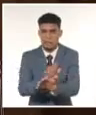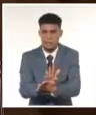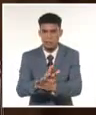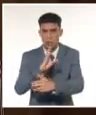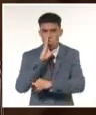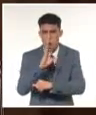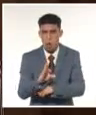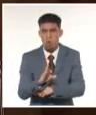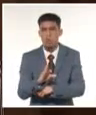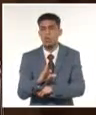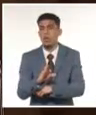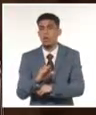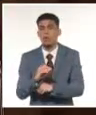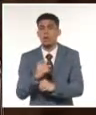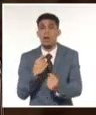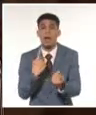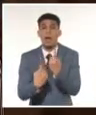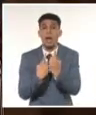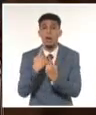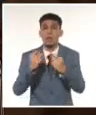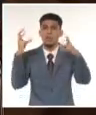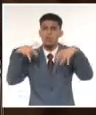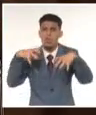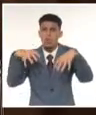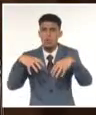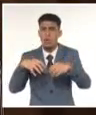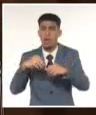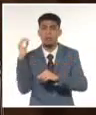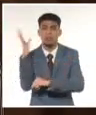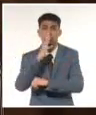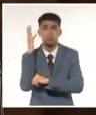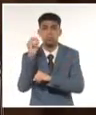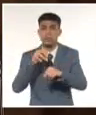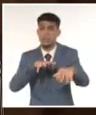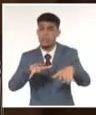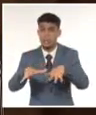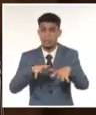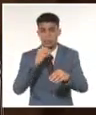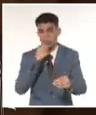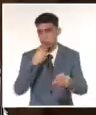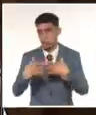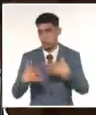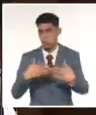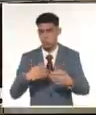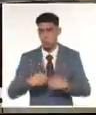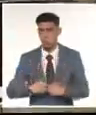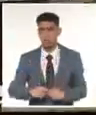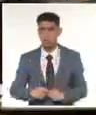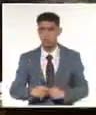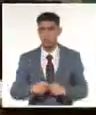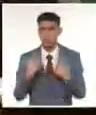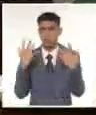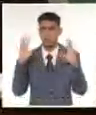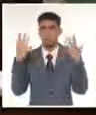odios, ni ríos crecidos, ni lluvias torrenciales, ni huracanes, ni terremotos.